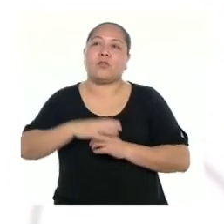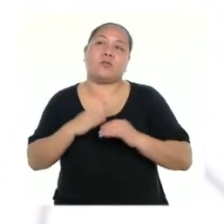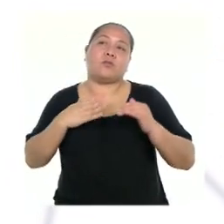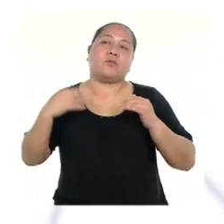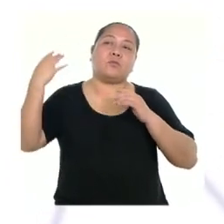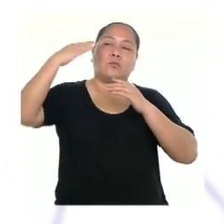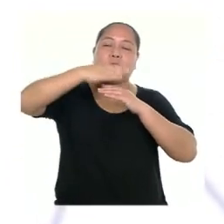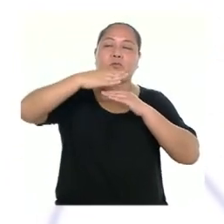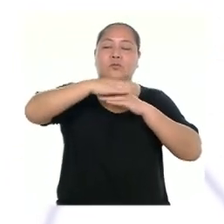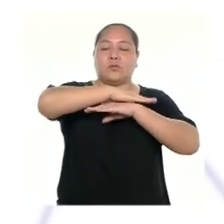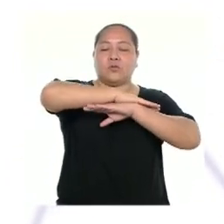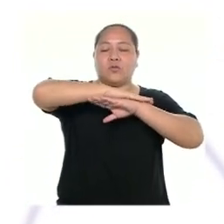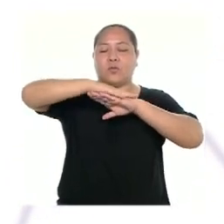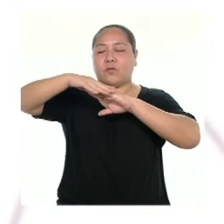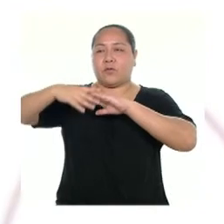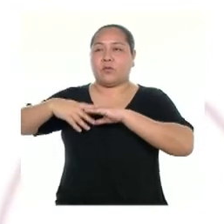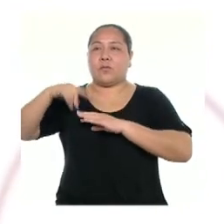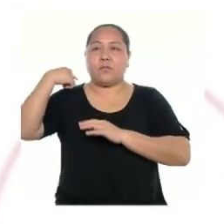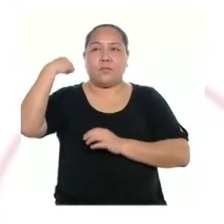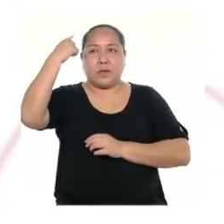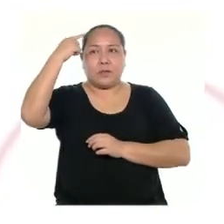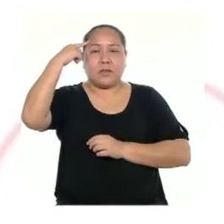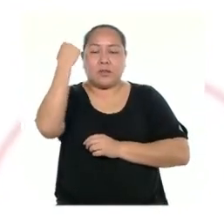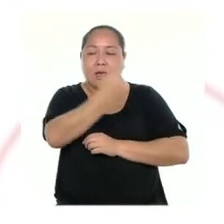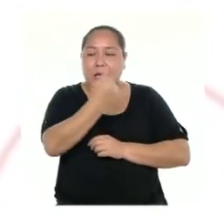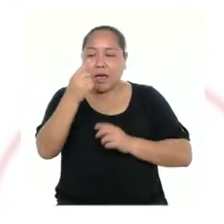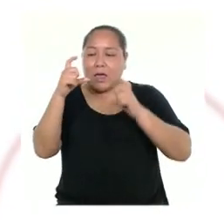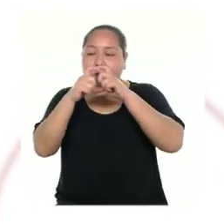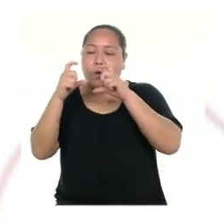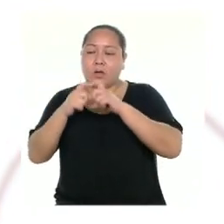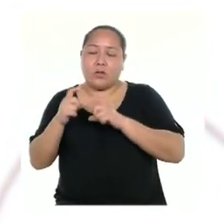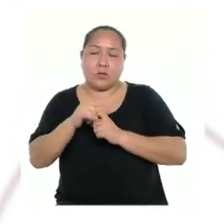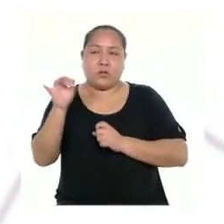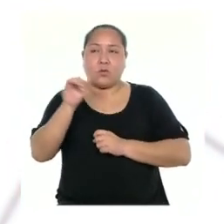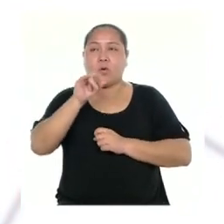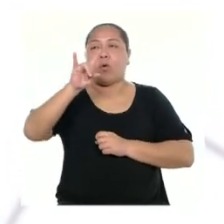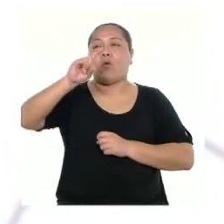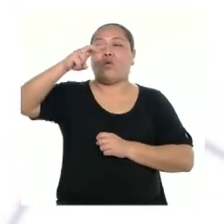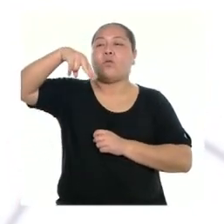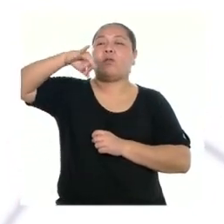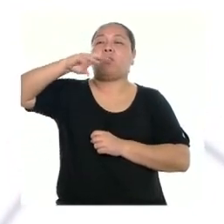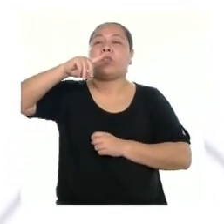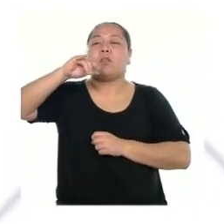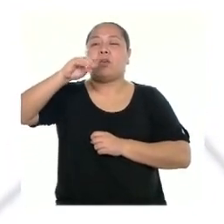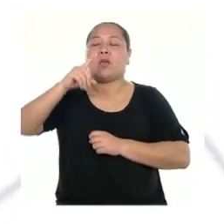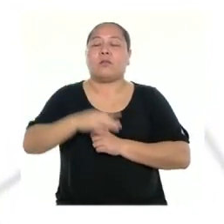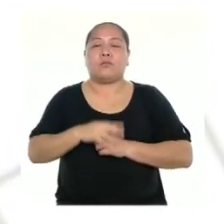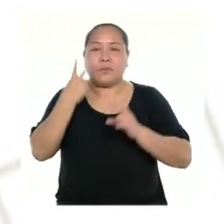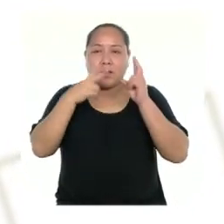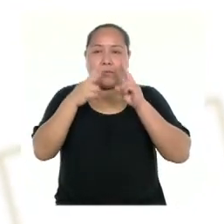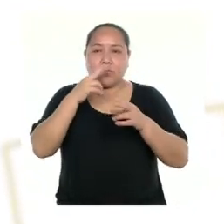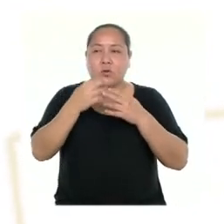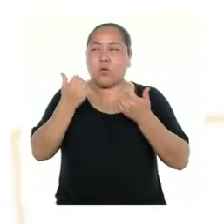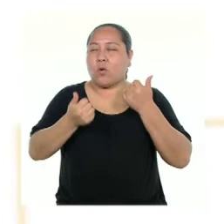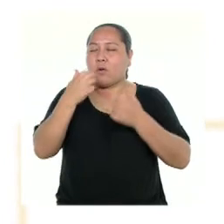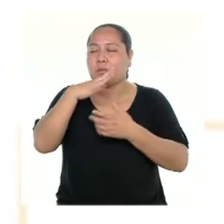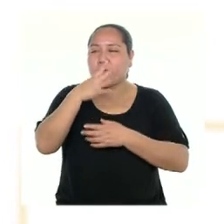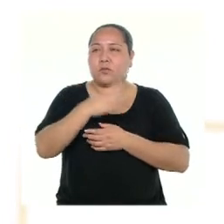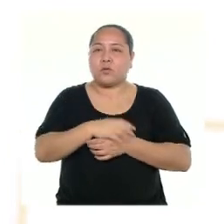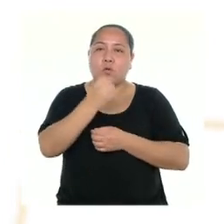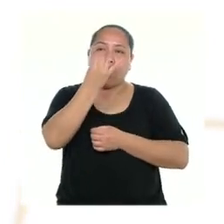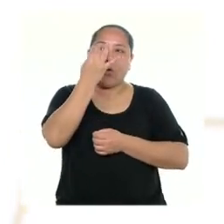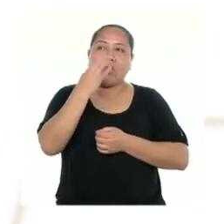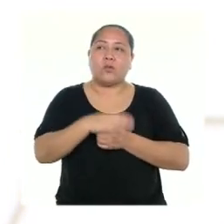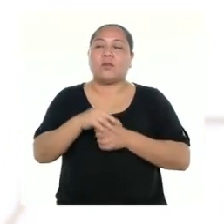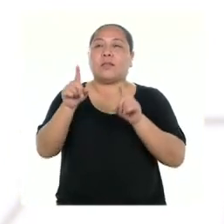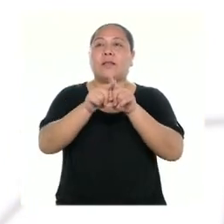superficie. Considerando que cada cuadradito es la unidad, realizaremos una estimación, un conteo y